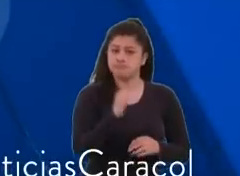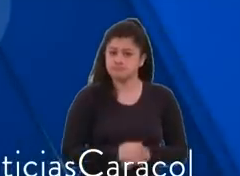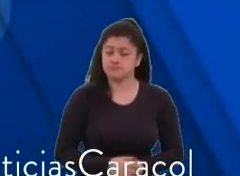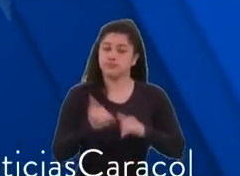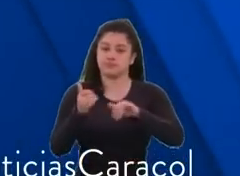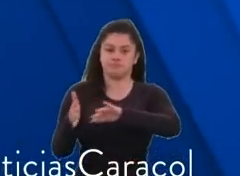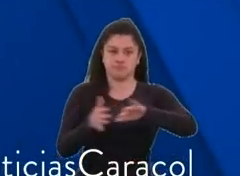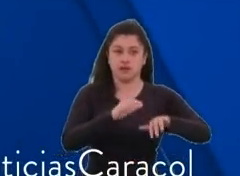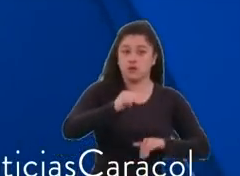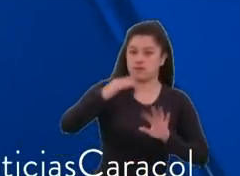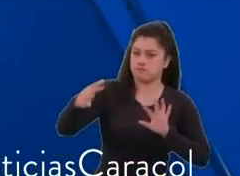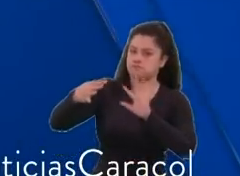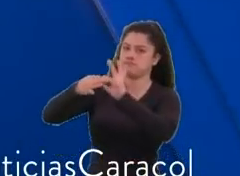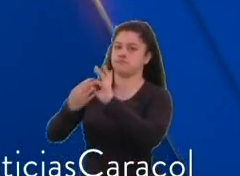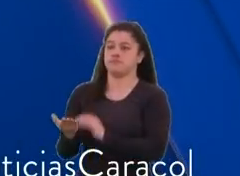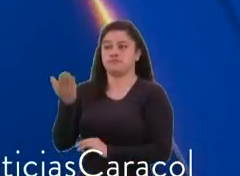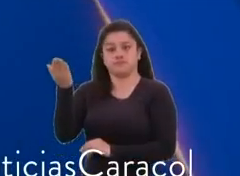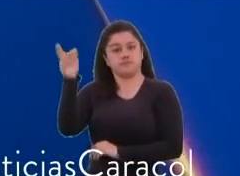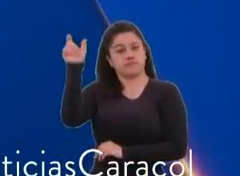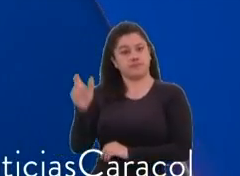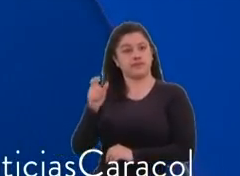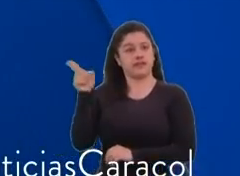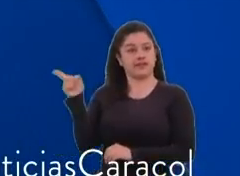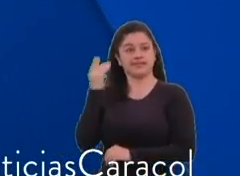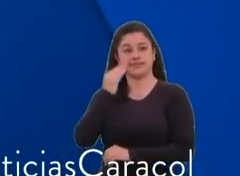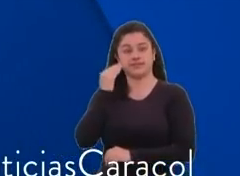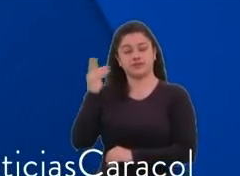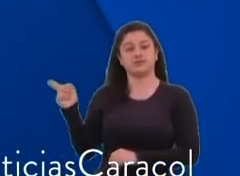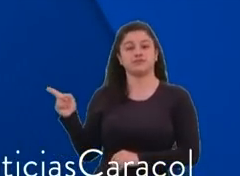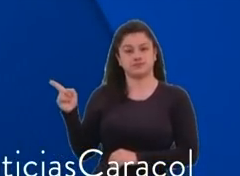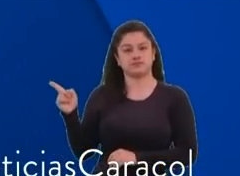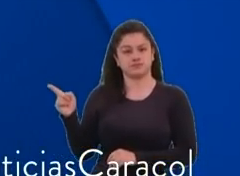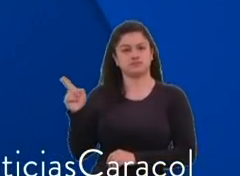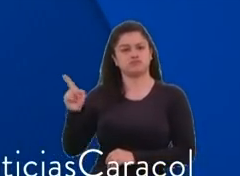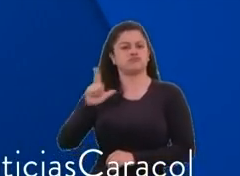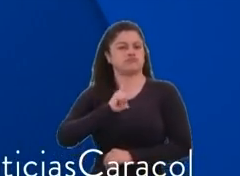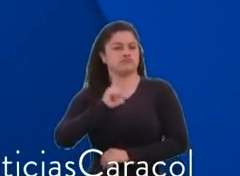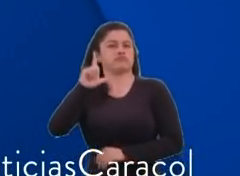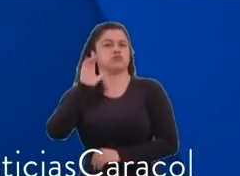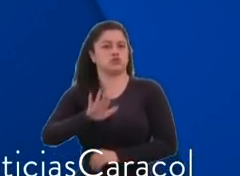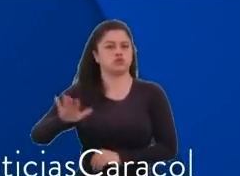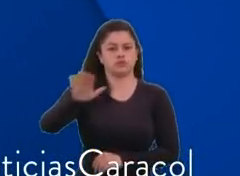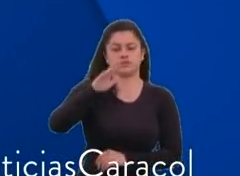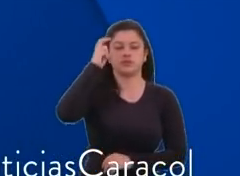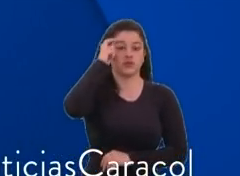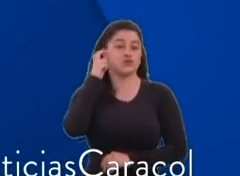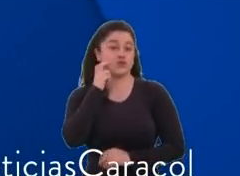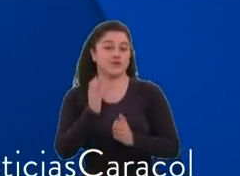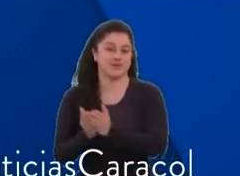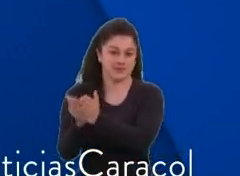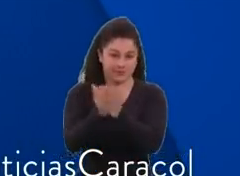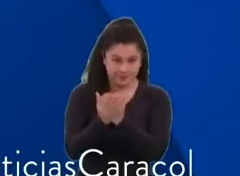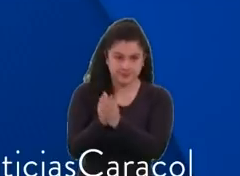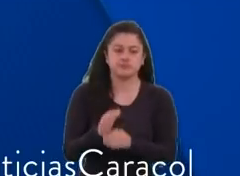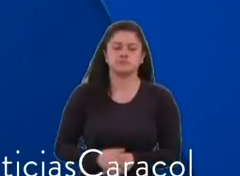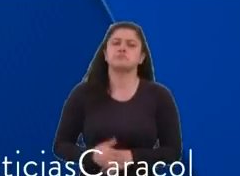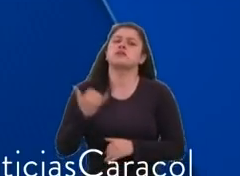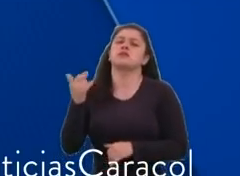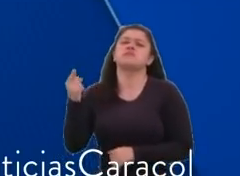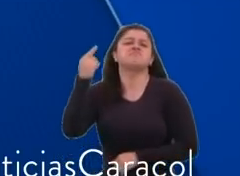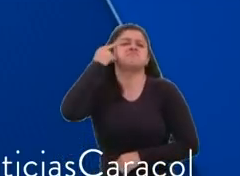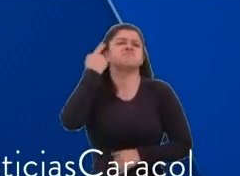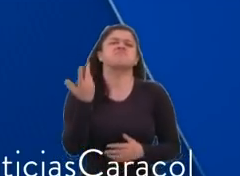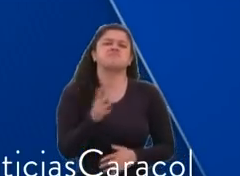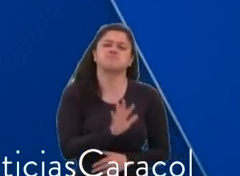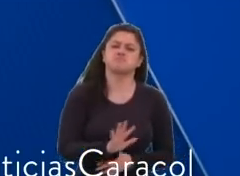líder comunitaria del Chocó. ¿Y qué piensa usted de lo que ha sucedido allí en esta zona del Atlántico, desde el